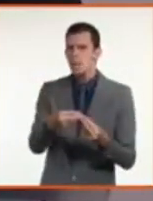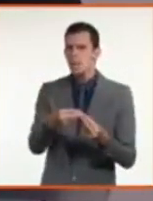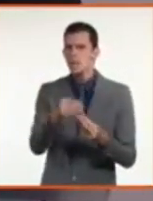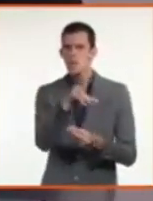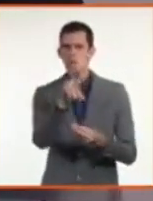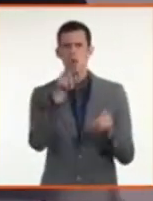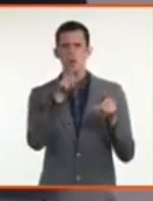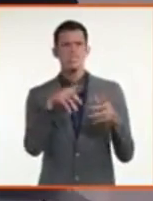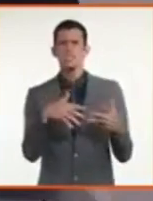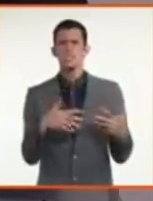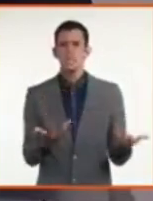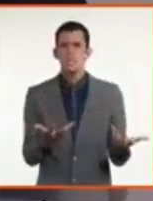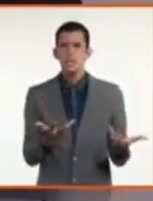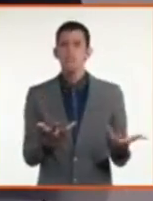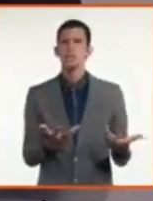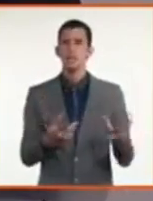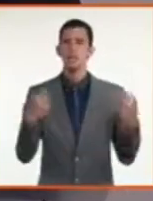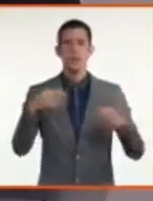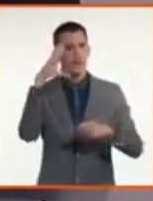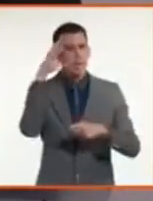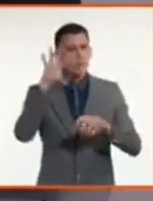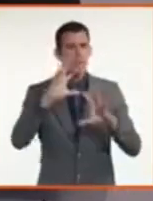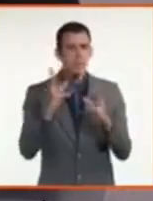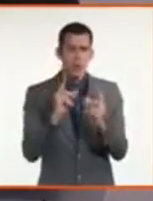el objetivo cazar y por ese camino recorrerlo lo más rápido posible